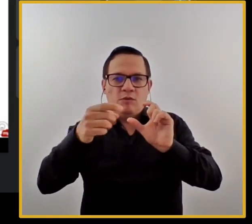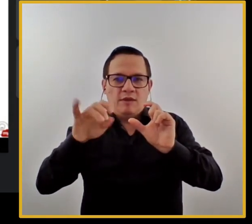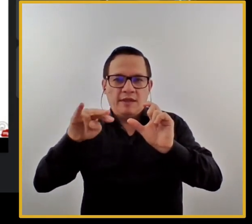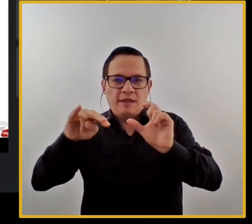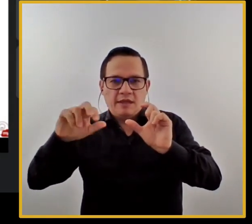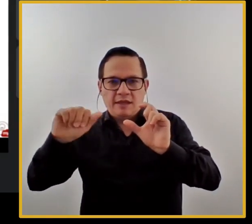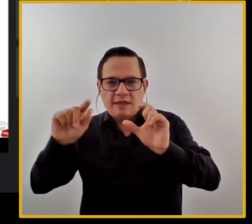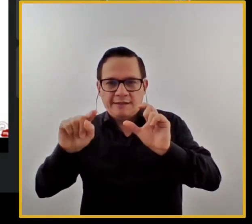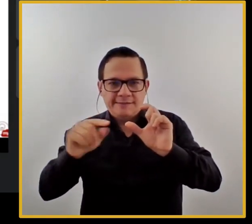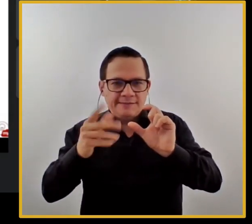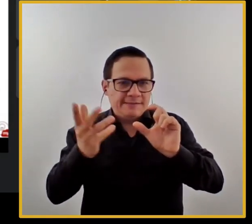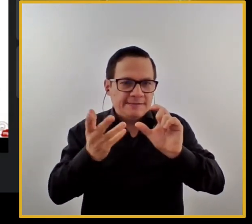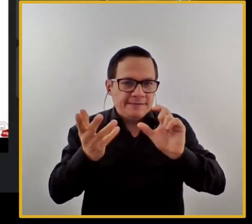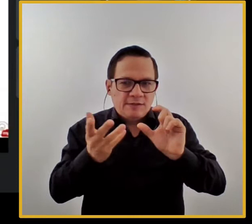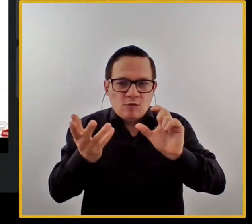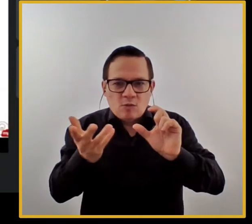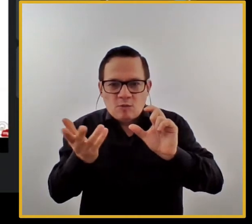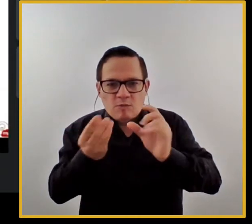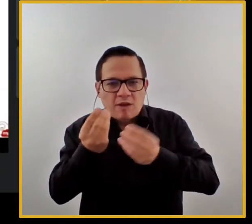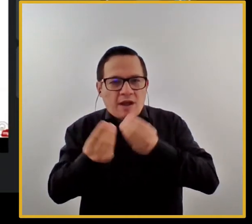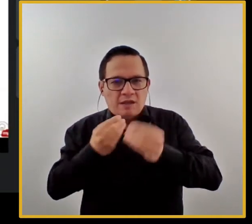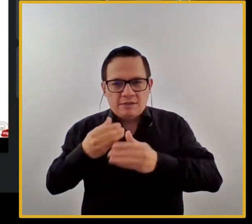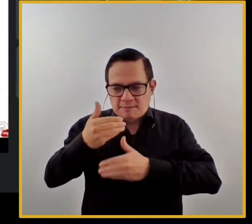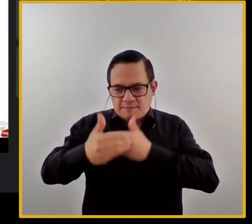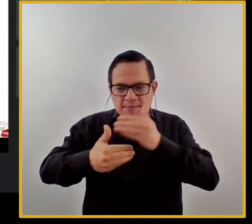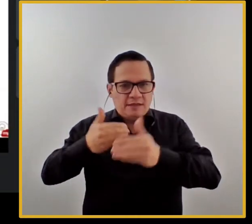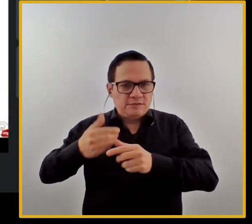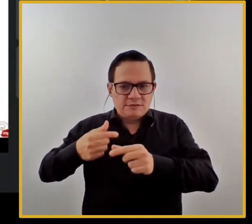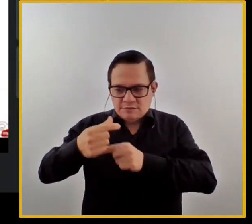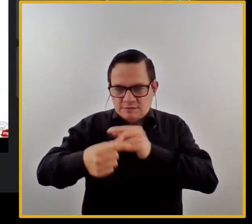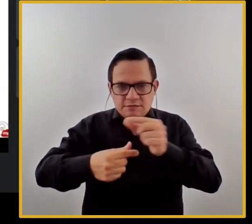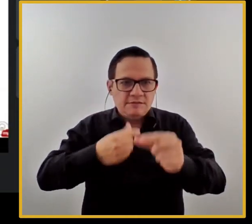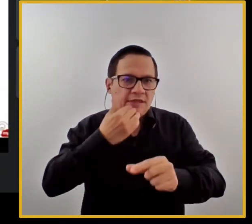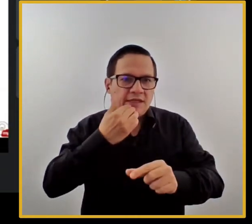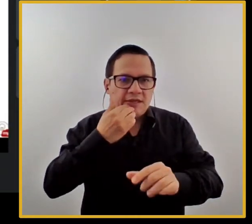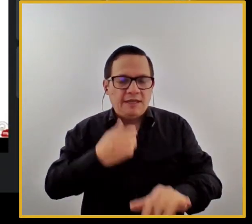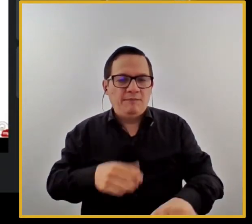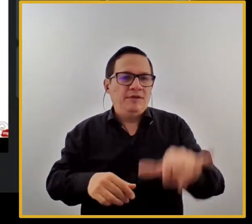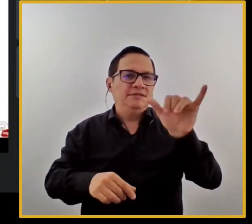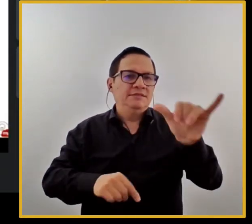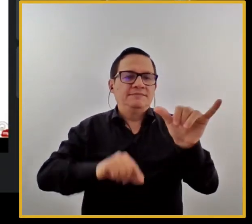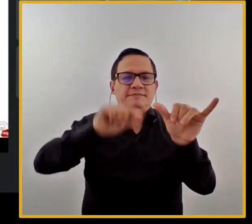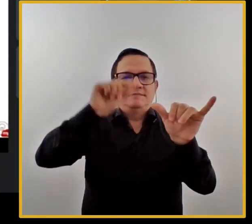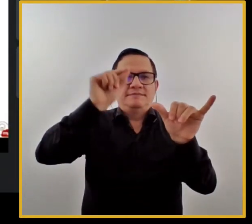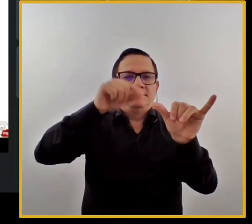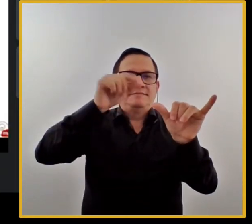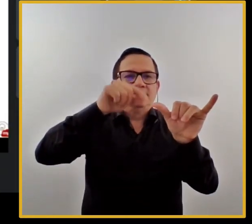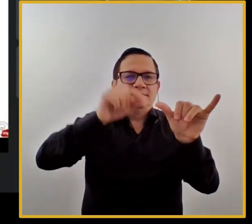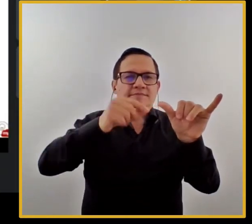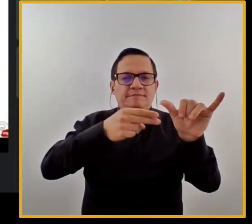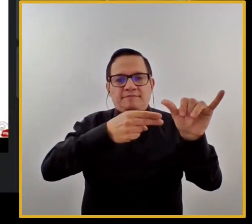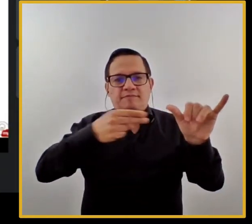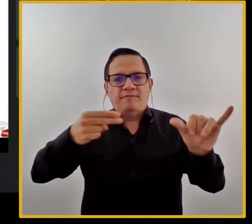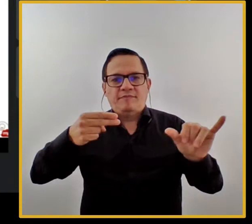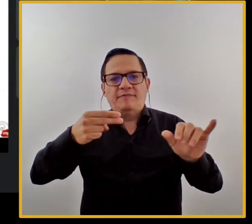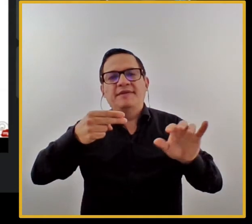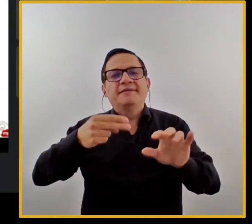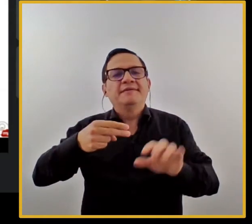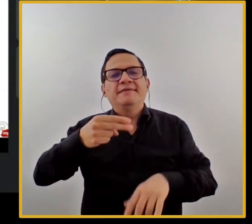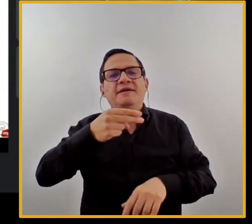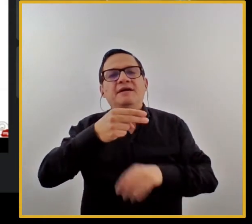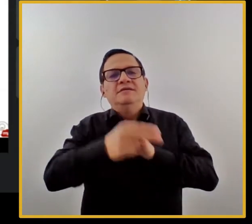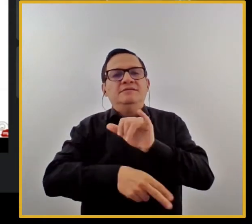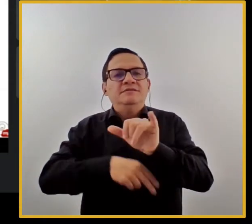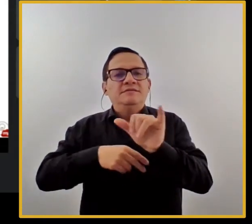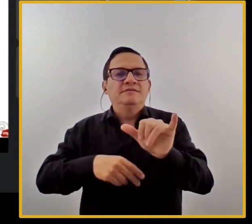esa ecuación diferencial homogénea. Entonces, si yo tengo y' de y al cuadrado menos x